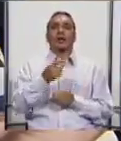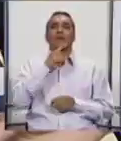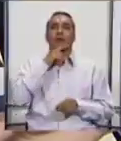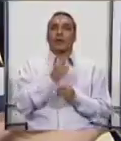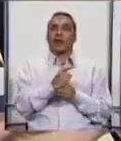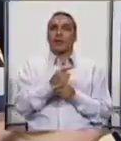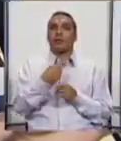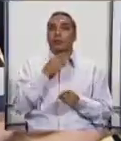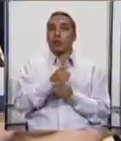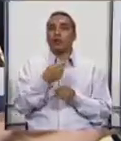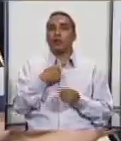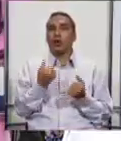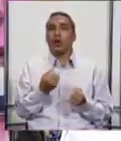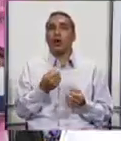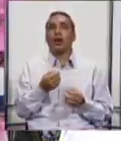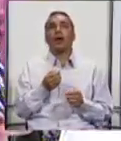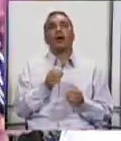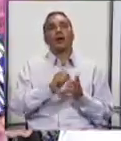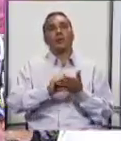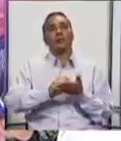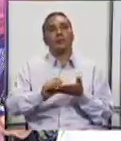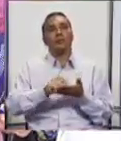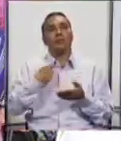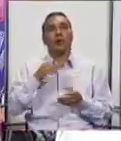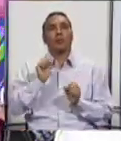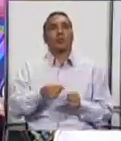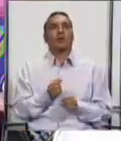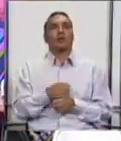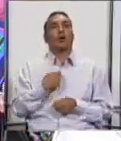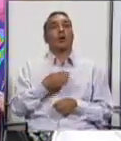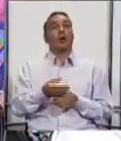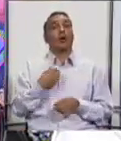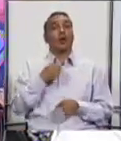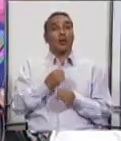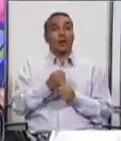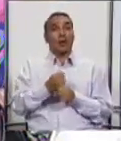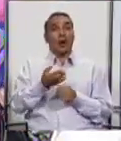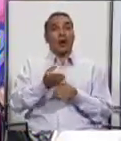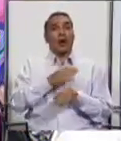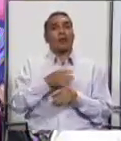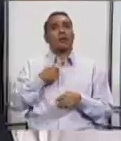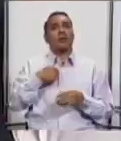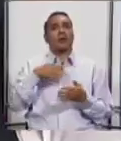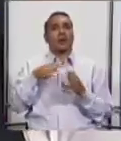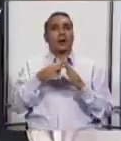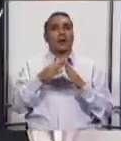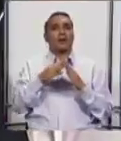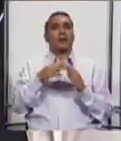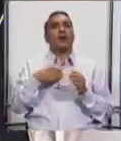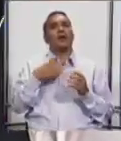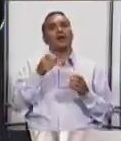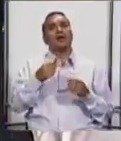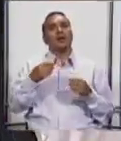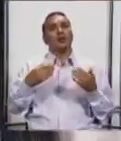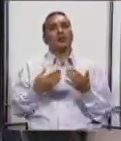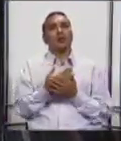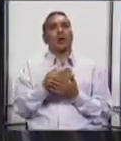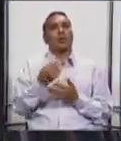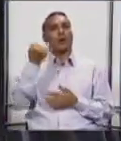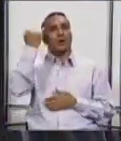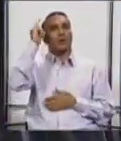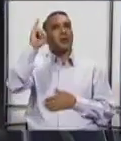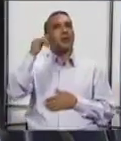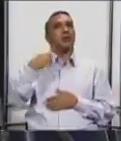los trámites para poder aplicar. Juana Llanes es ama de casa, quien aseguró que tiene en mente una idea innovadora. La falta de dinero para emprenderlo ha